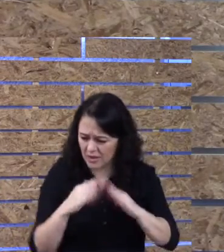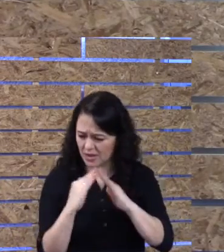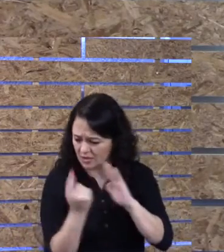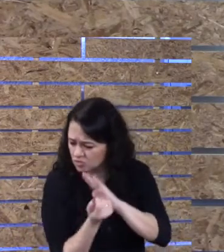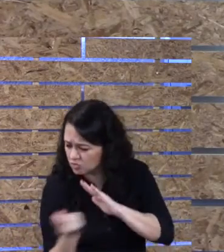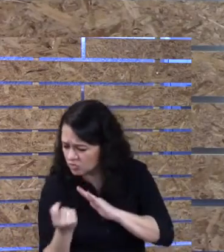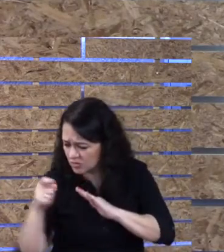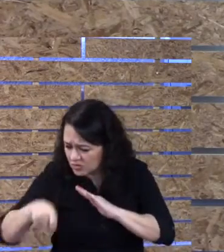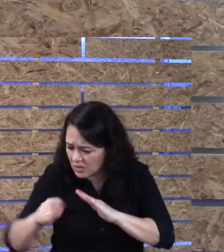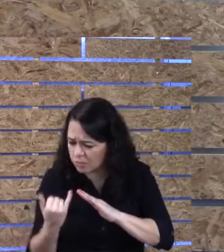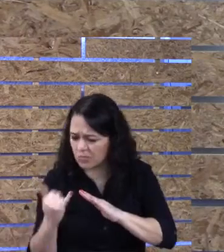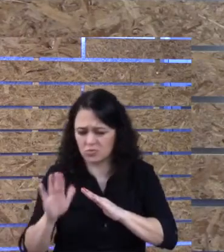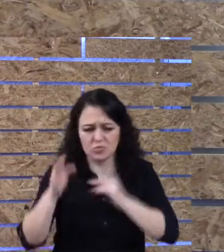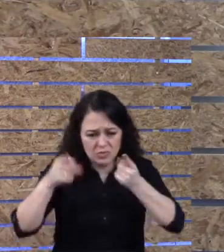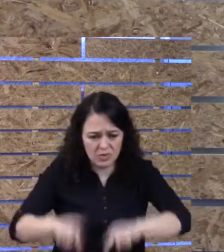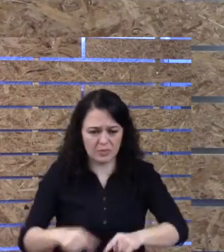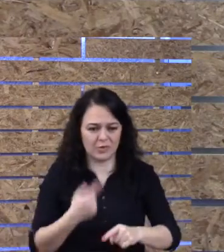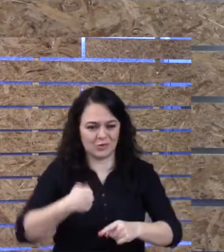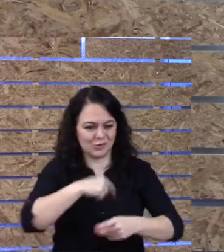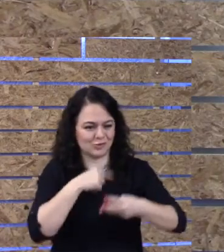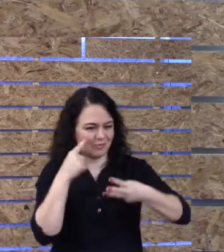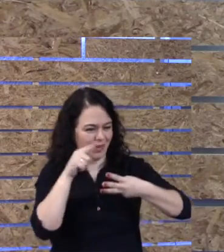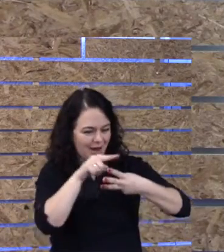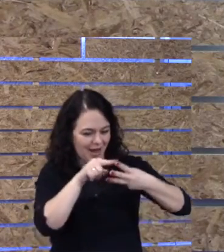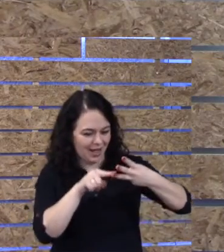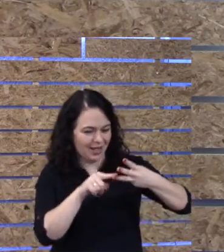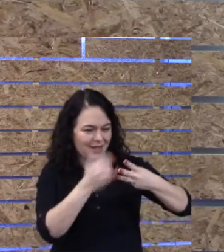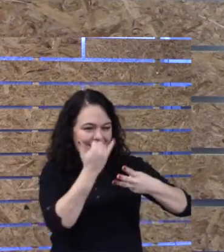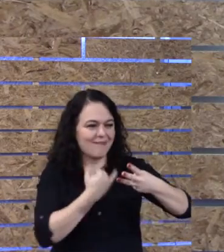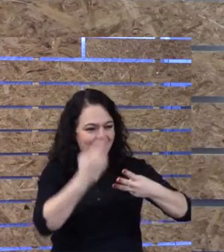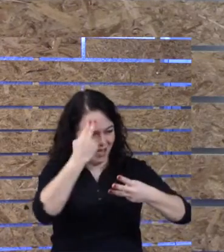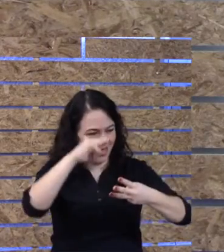3 errores al acercarnos al Salmo 23.